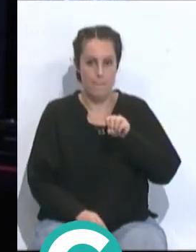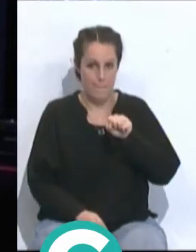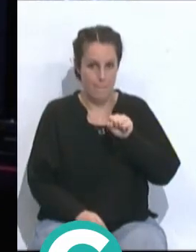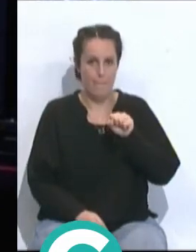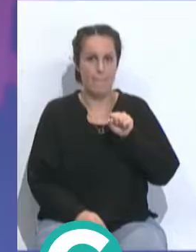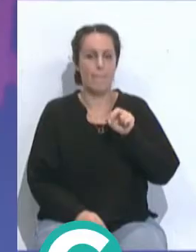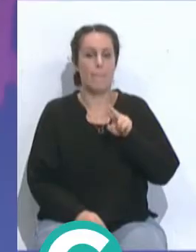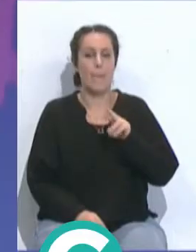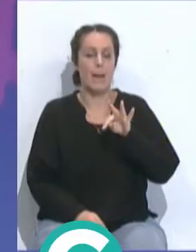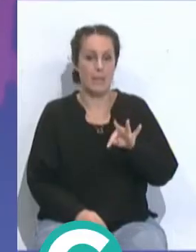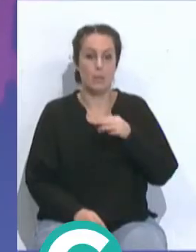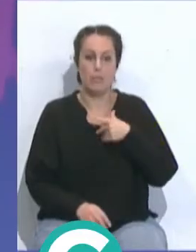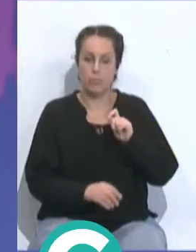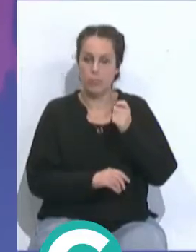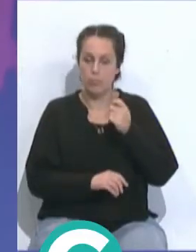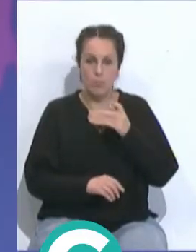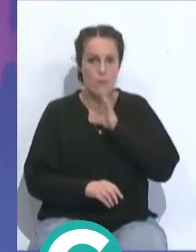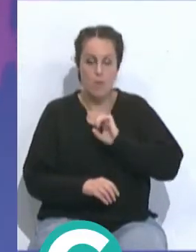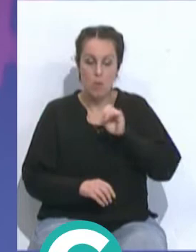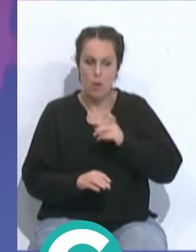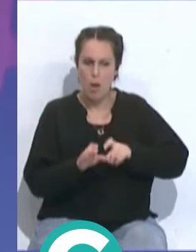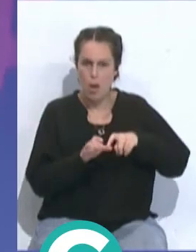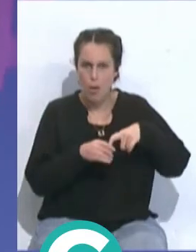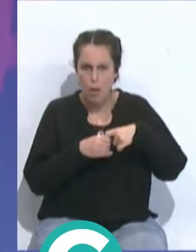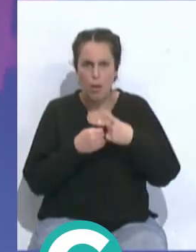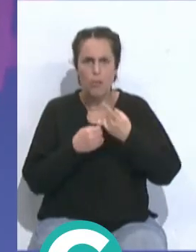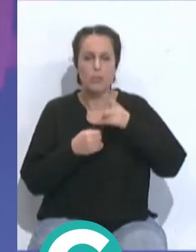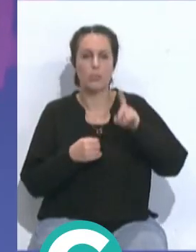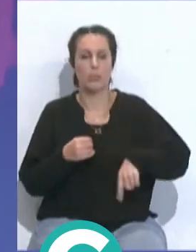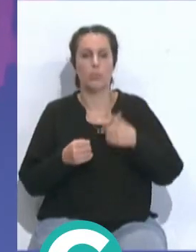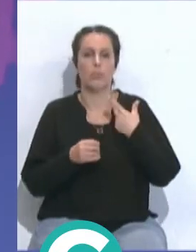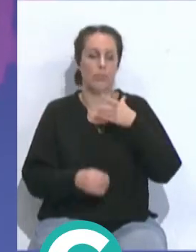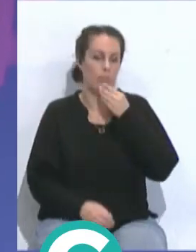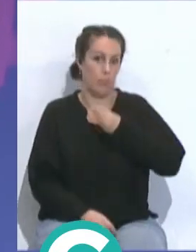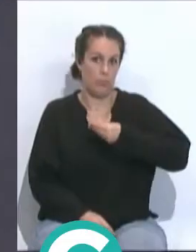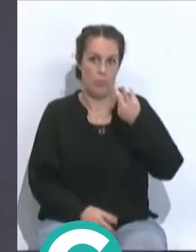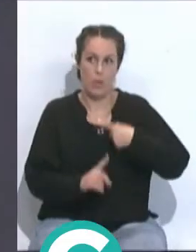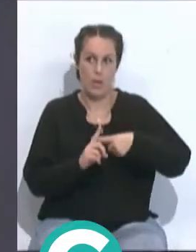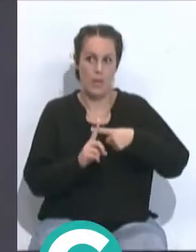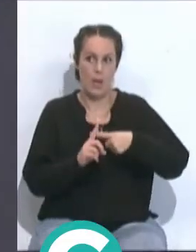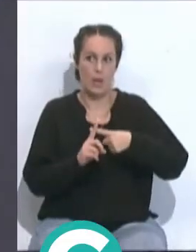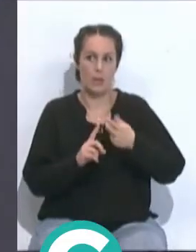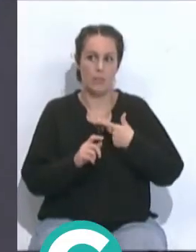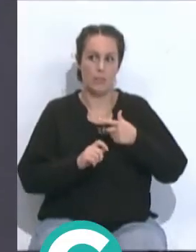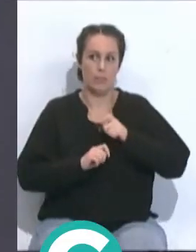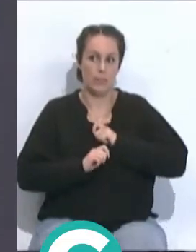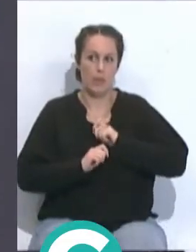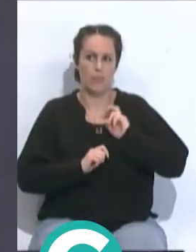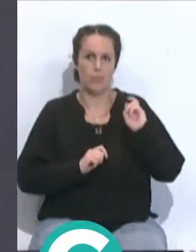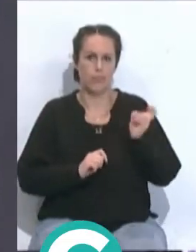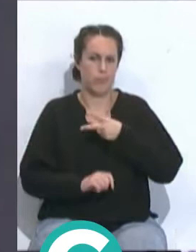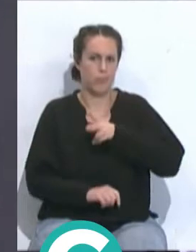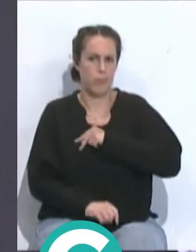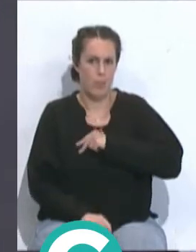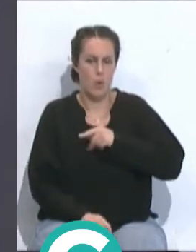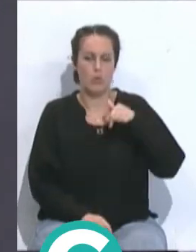arrollador, con una altísima participación, pero sobre todo con un magnífico nivel y que nos ha dejado varios premios.